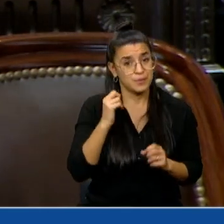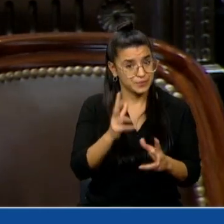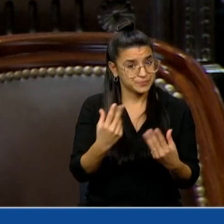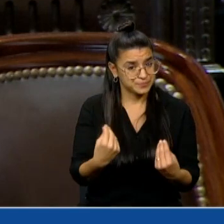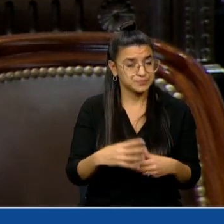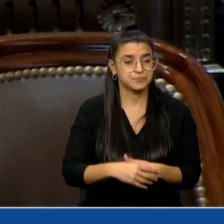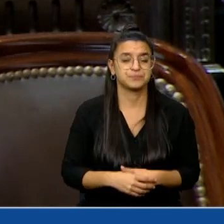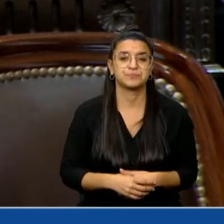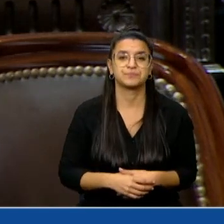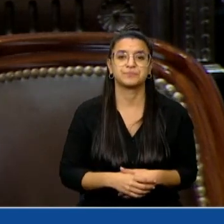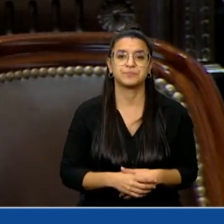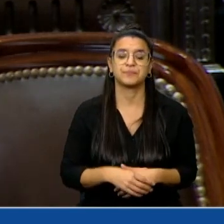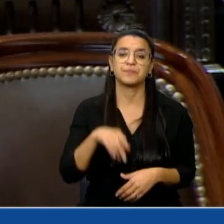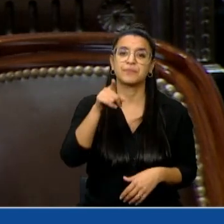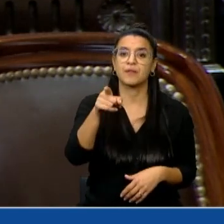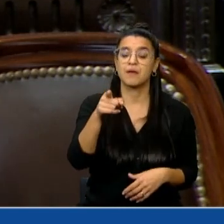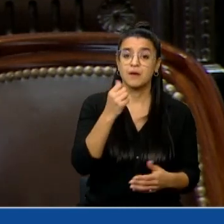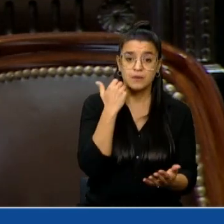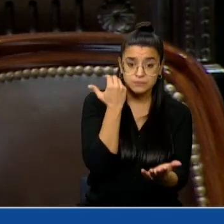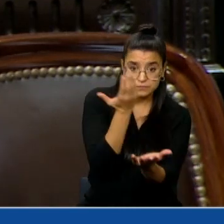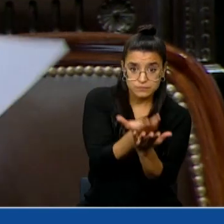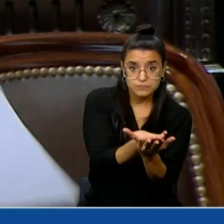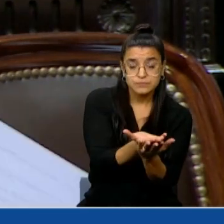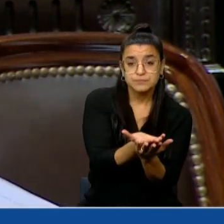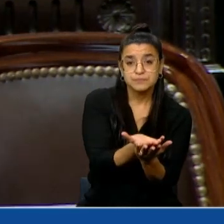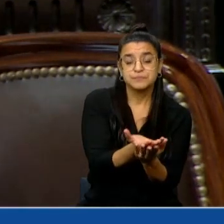decir que hubo presentaciones de